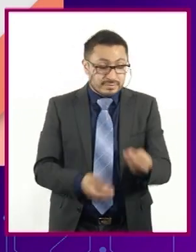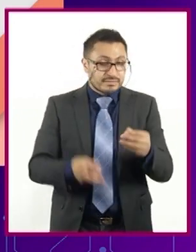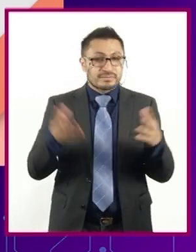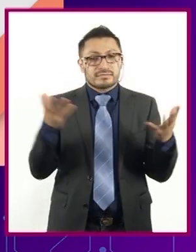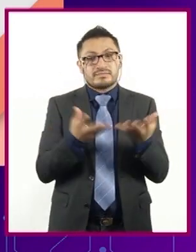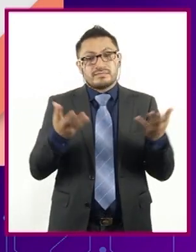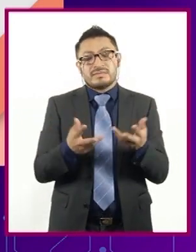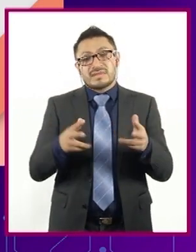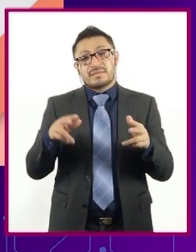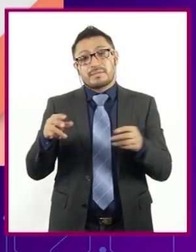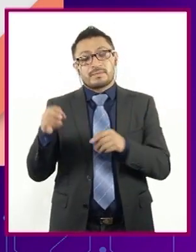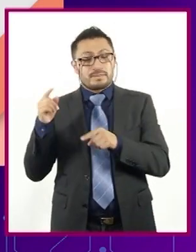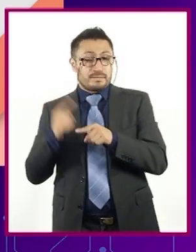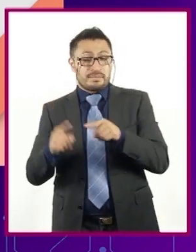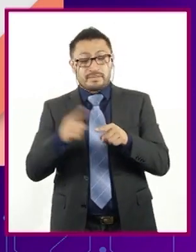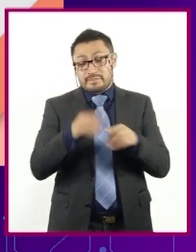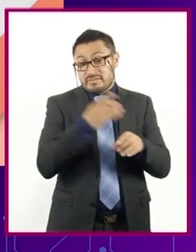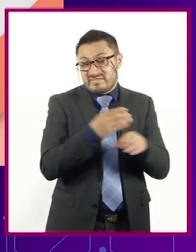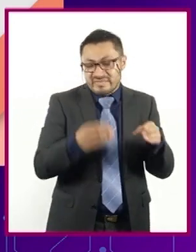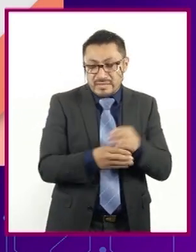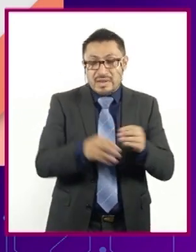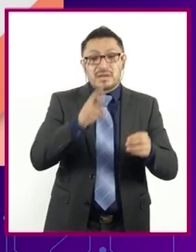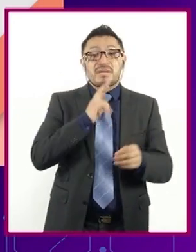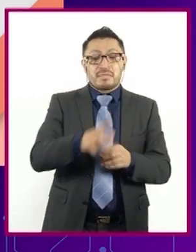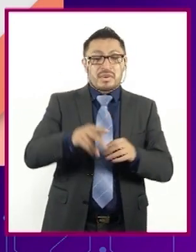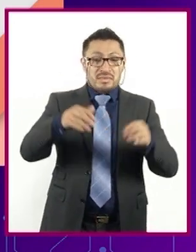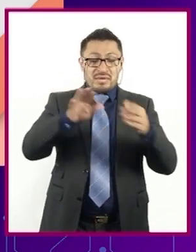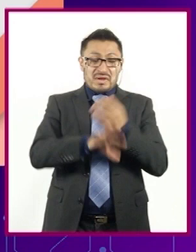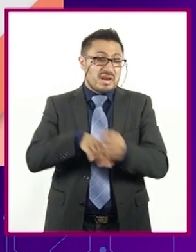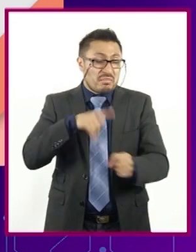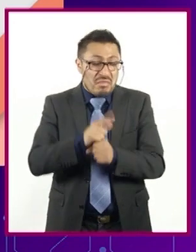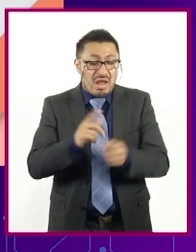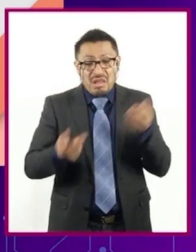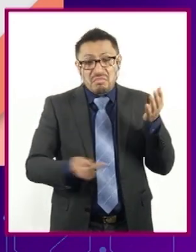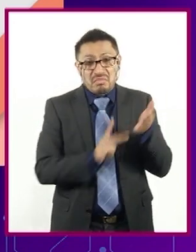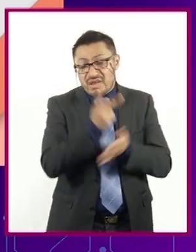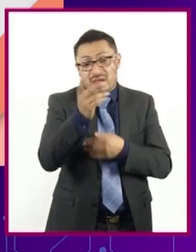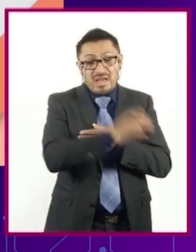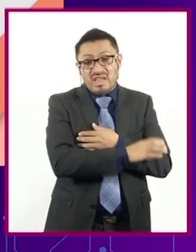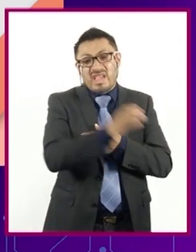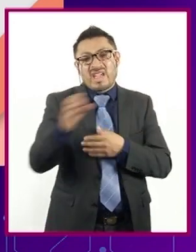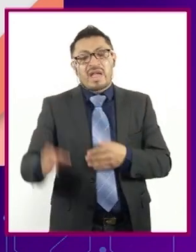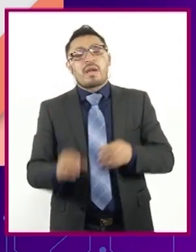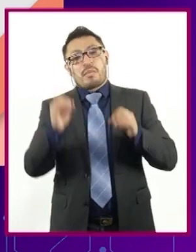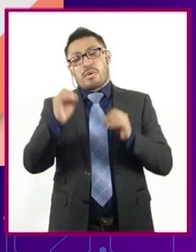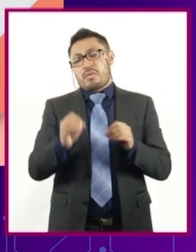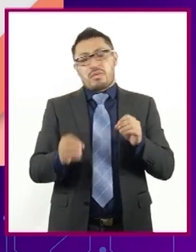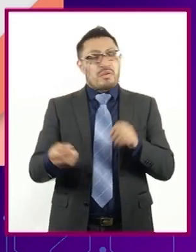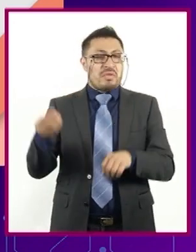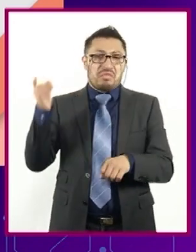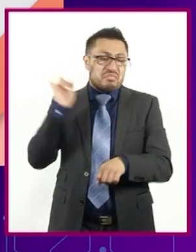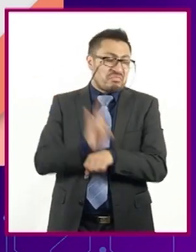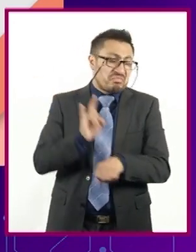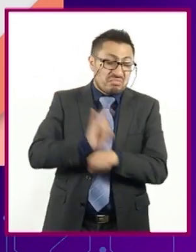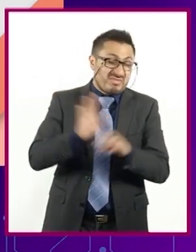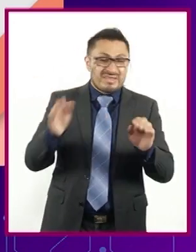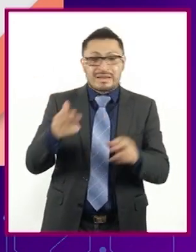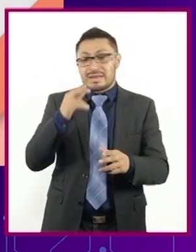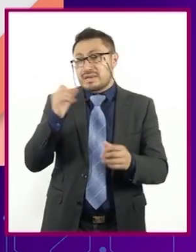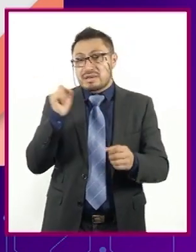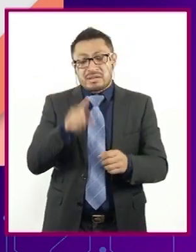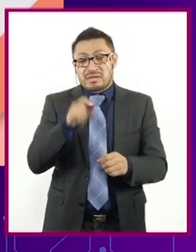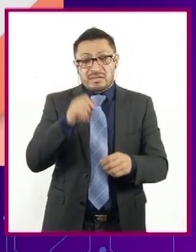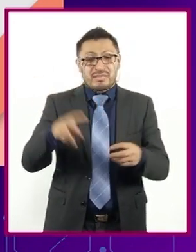fabricar numerosos compuestos, mejorar ganado y plantas, ya sea agrícolas o decorativas, hasta para corregir